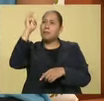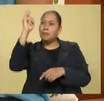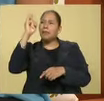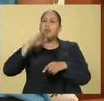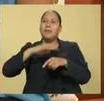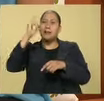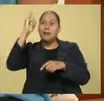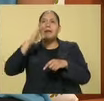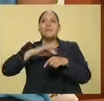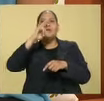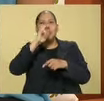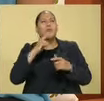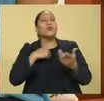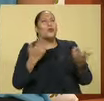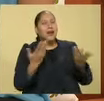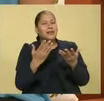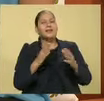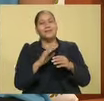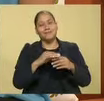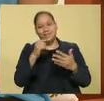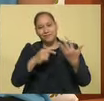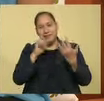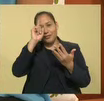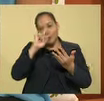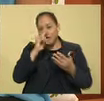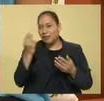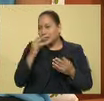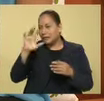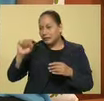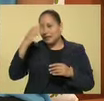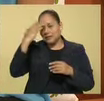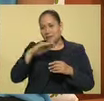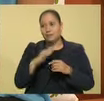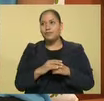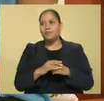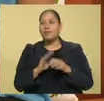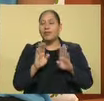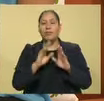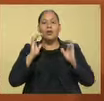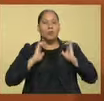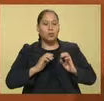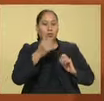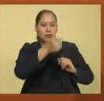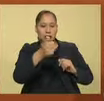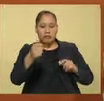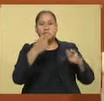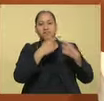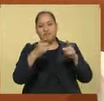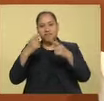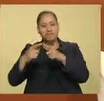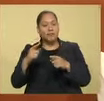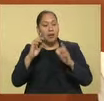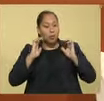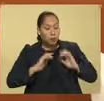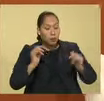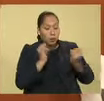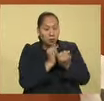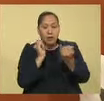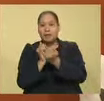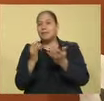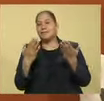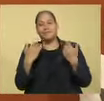más...? Entonces, bueno, todos los tips hay que saberlos. Y además, pues cada cuerpo es totalmente diferente, no existen dos